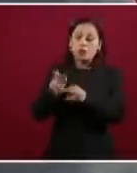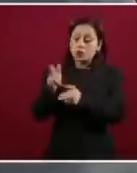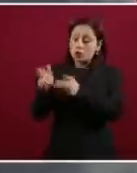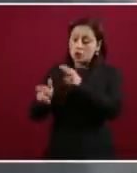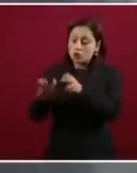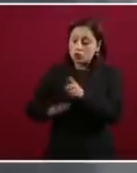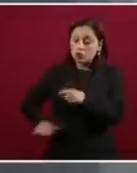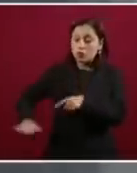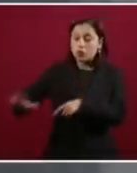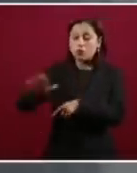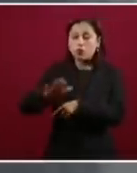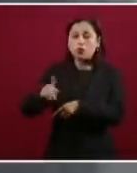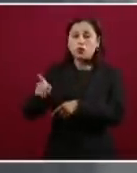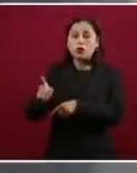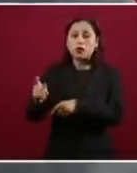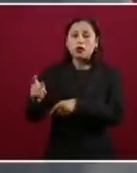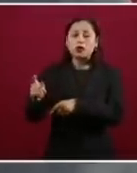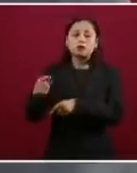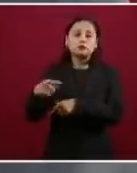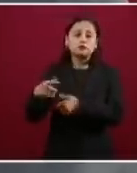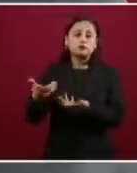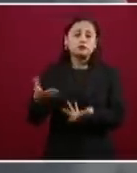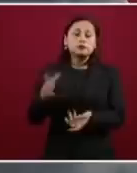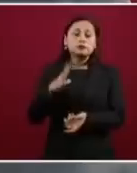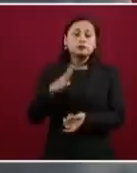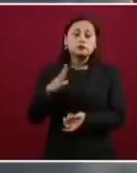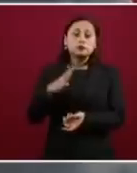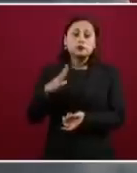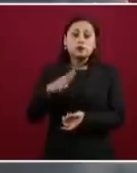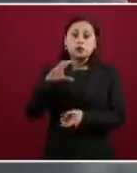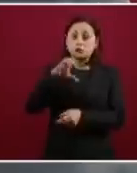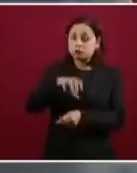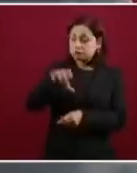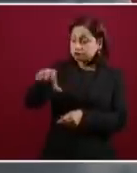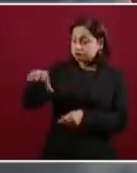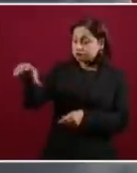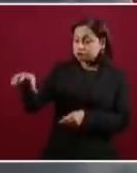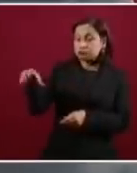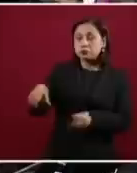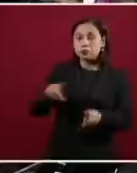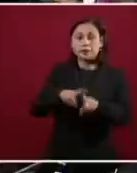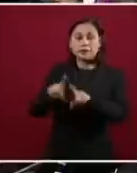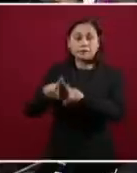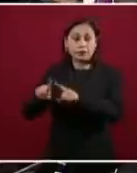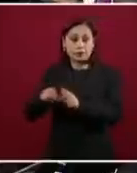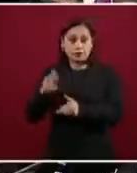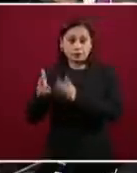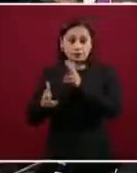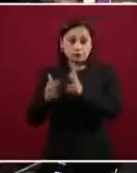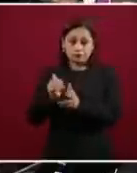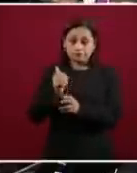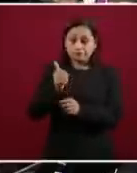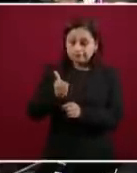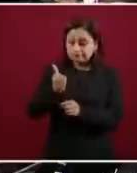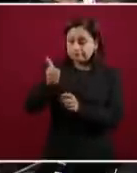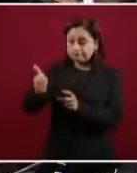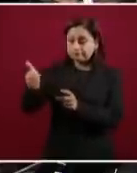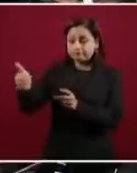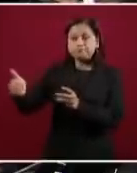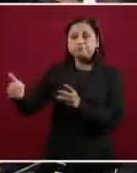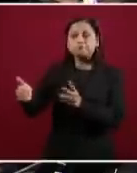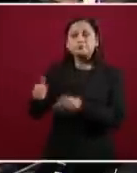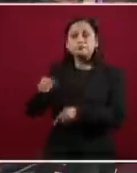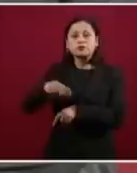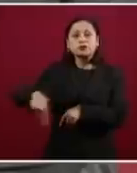lógica de la ubicación de las terminales, de las estaciones y todo lo que venga como parte del desarrollo